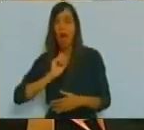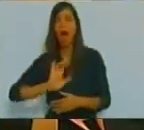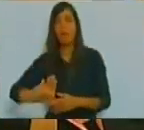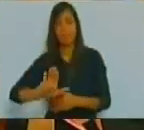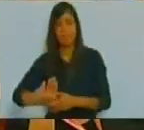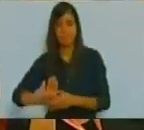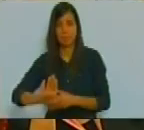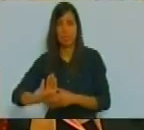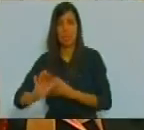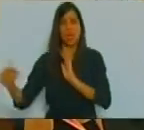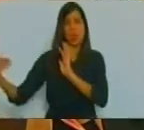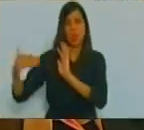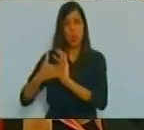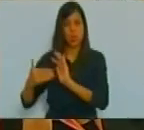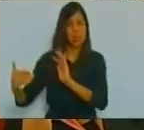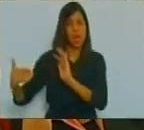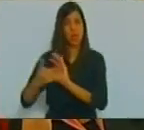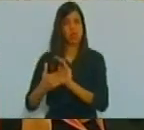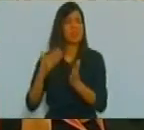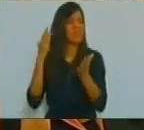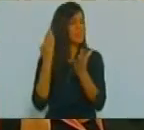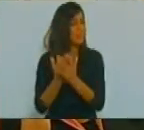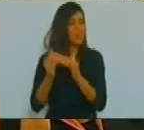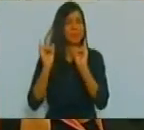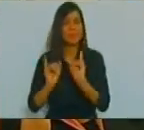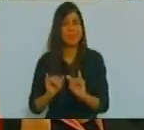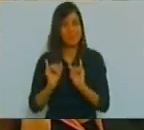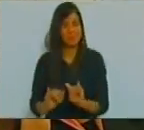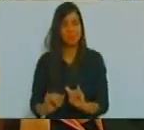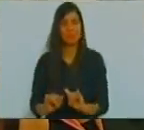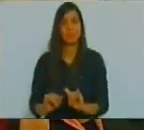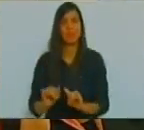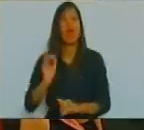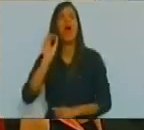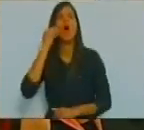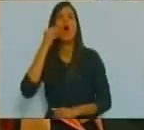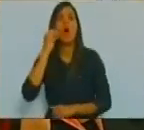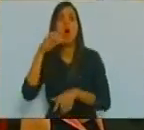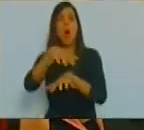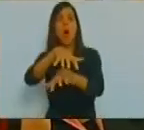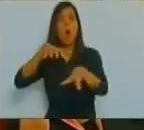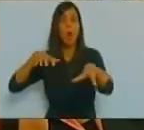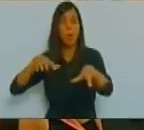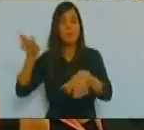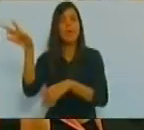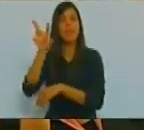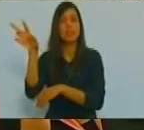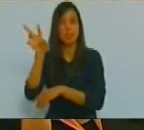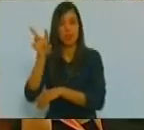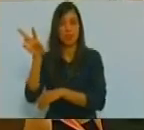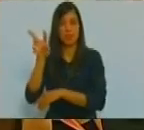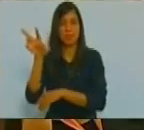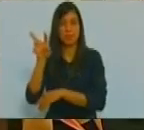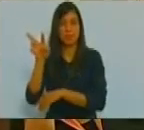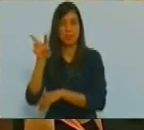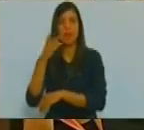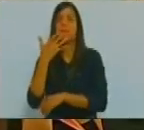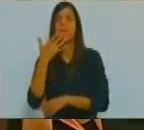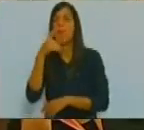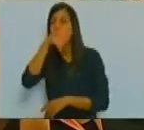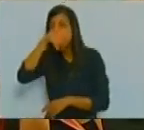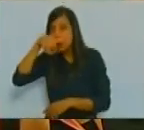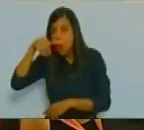ataque que sufre sobre todo la juventud con las drogas